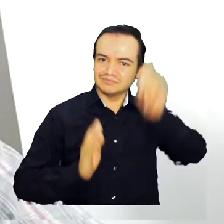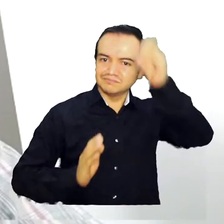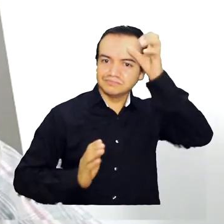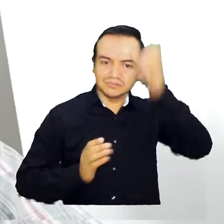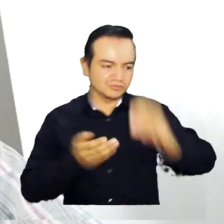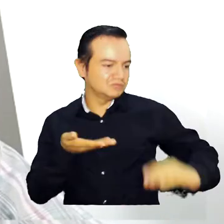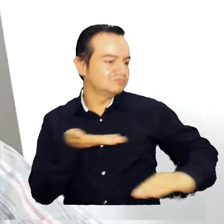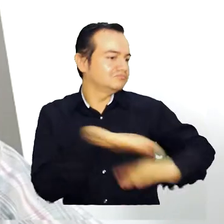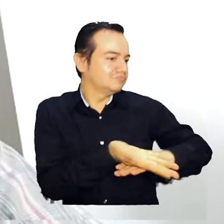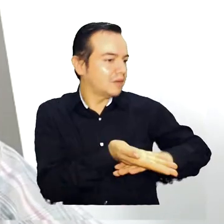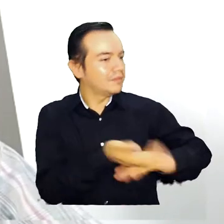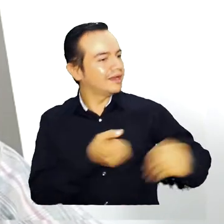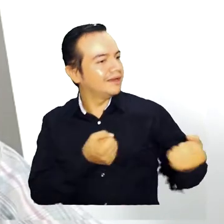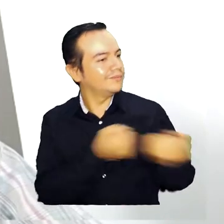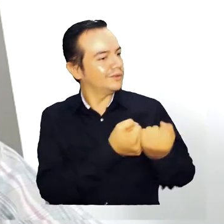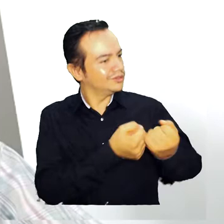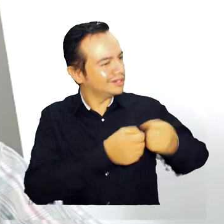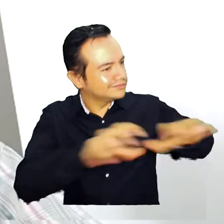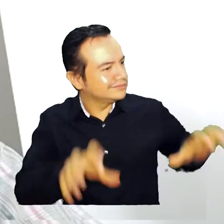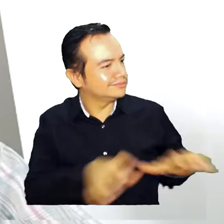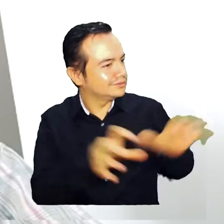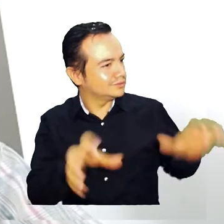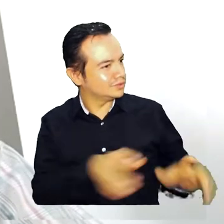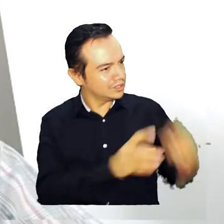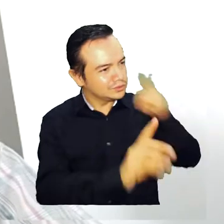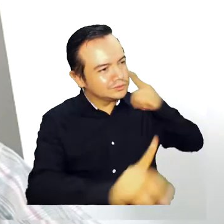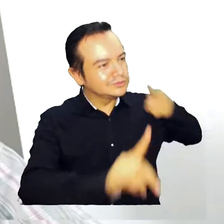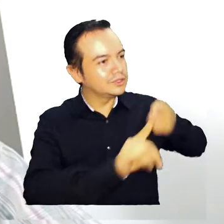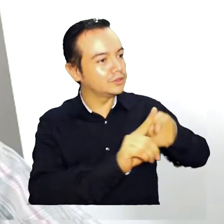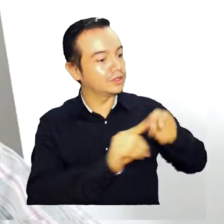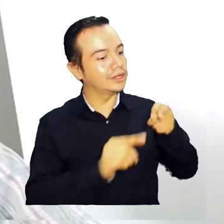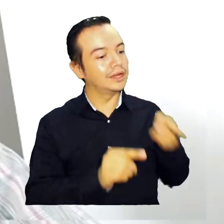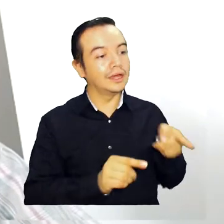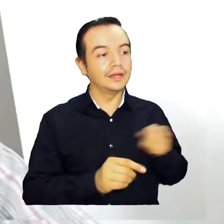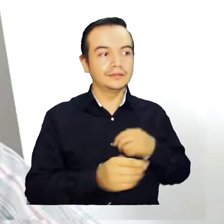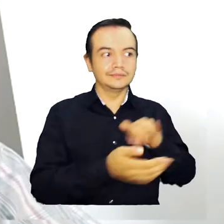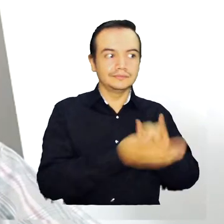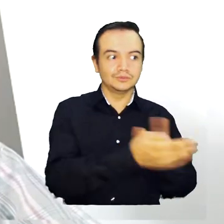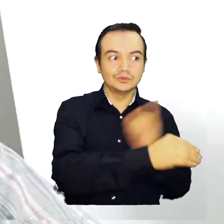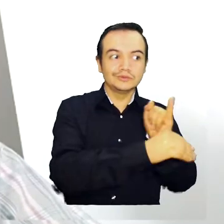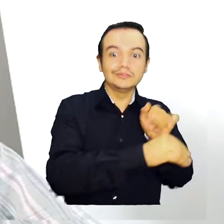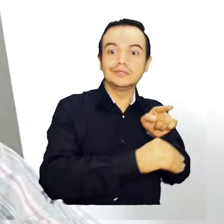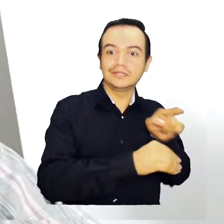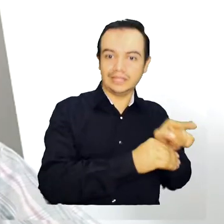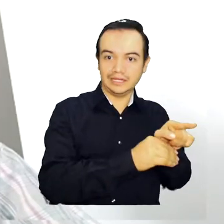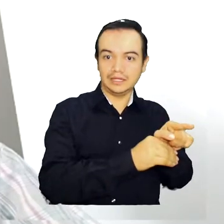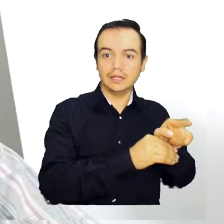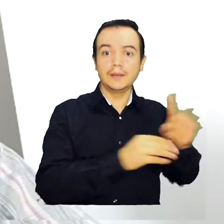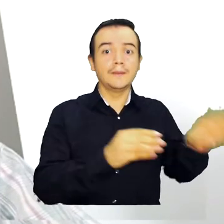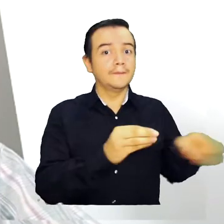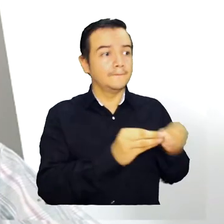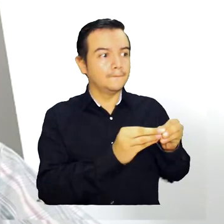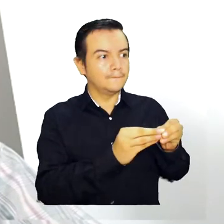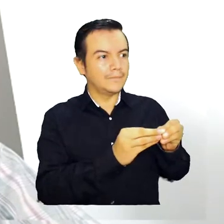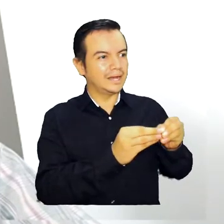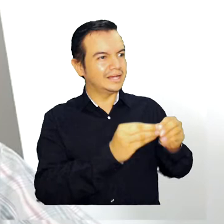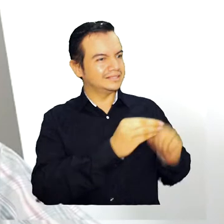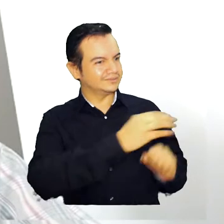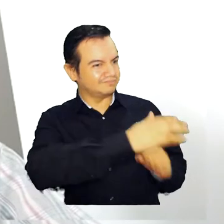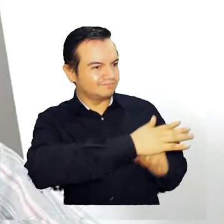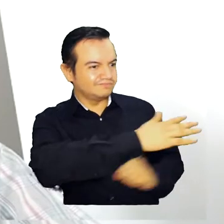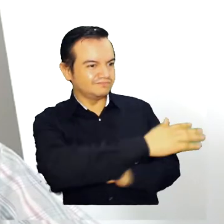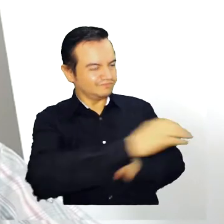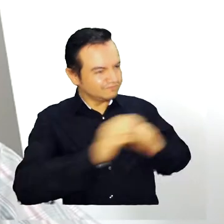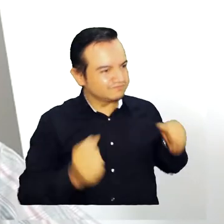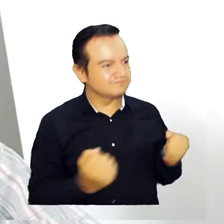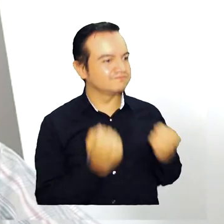podamos participar activamente en esas misiones, en esas actividades que realiza el Instituto y